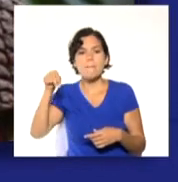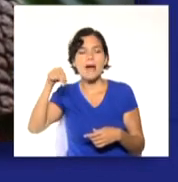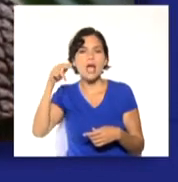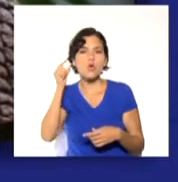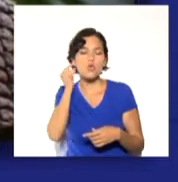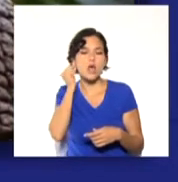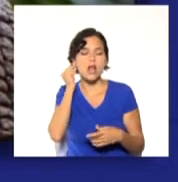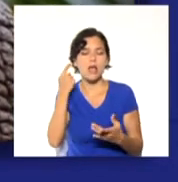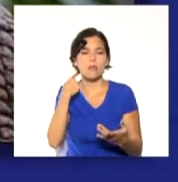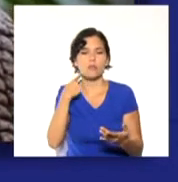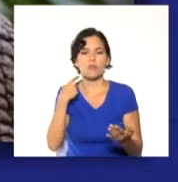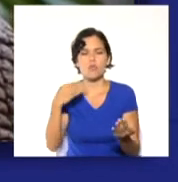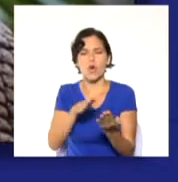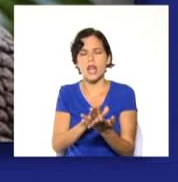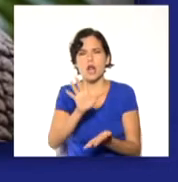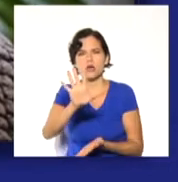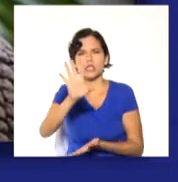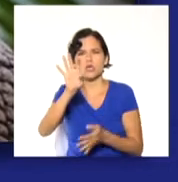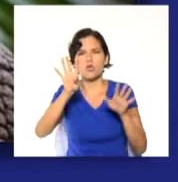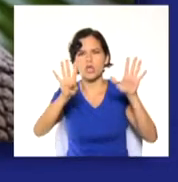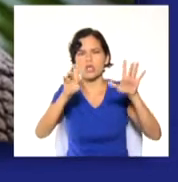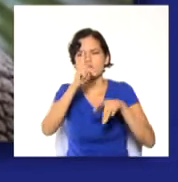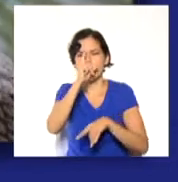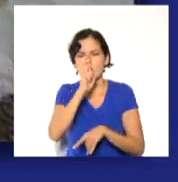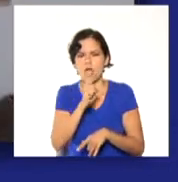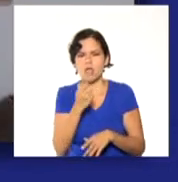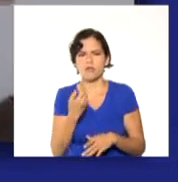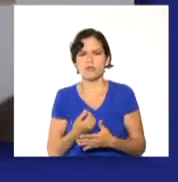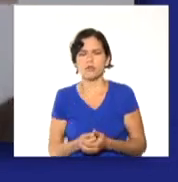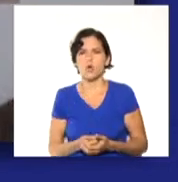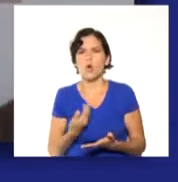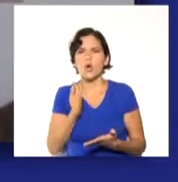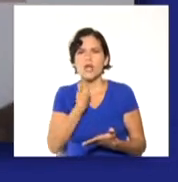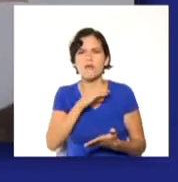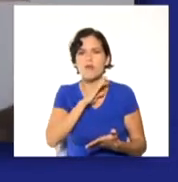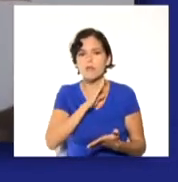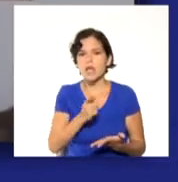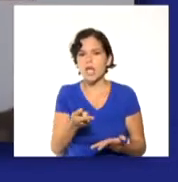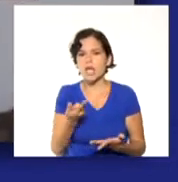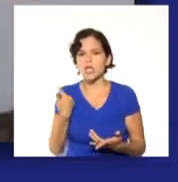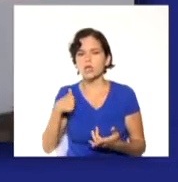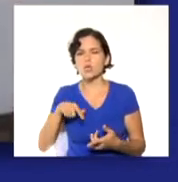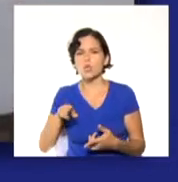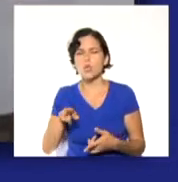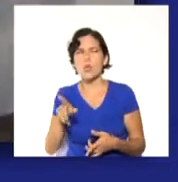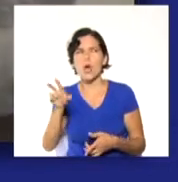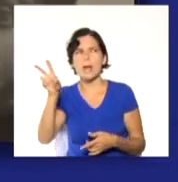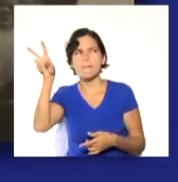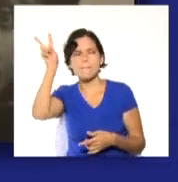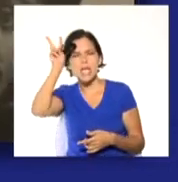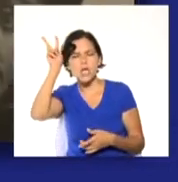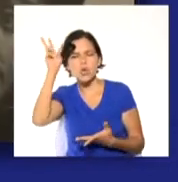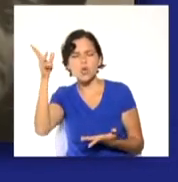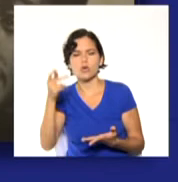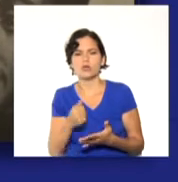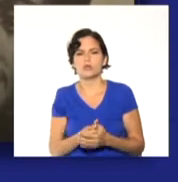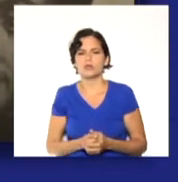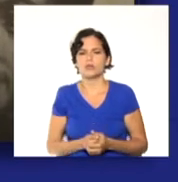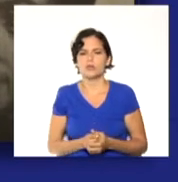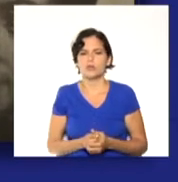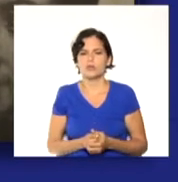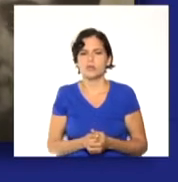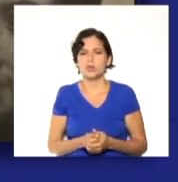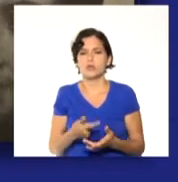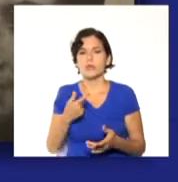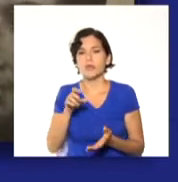difteria a la edad de 59 años, enfermedad que contrajo en Paita, Perú, donde residía por haber sido